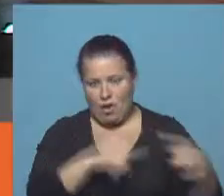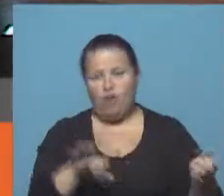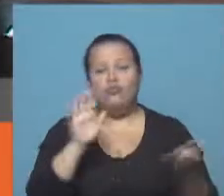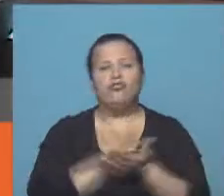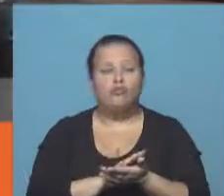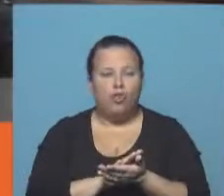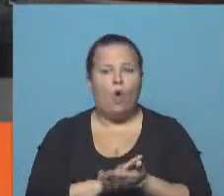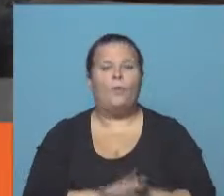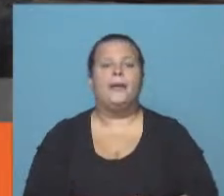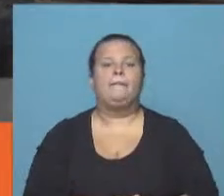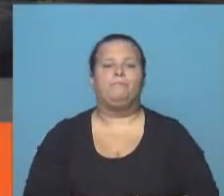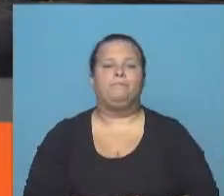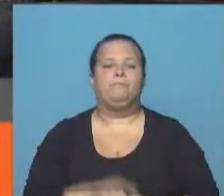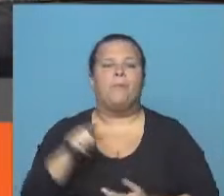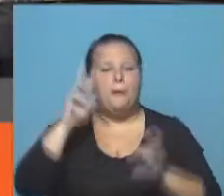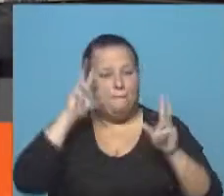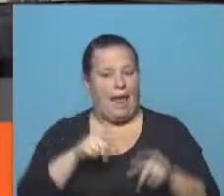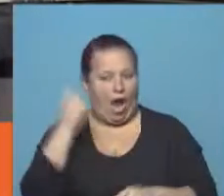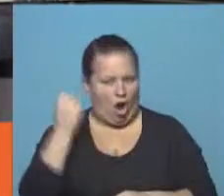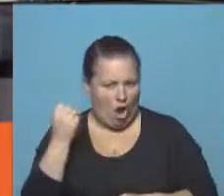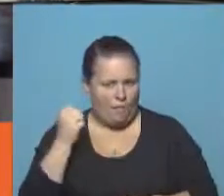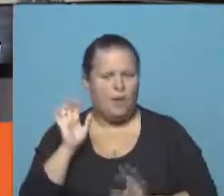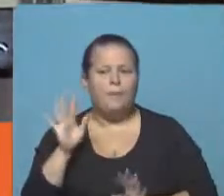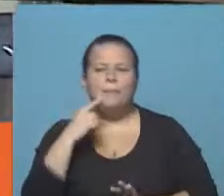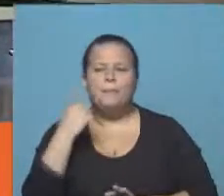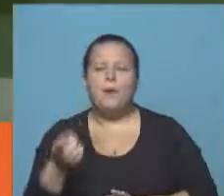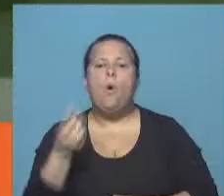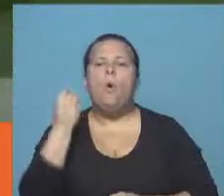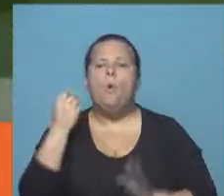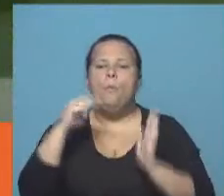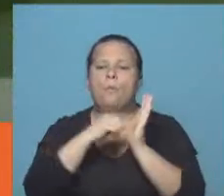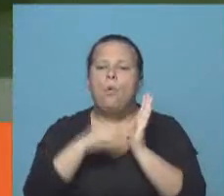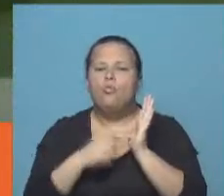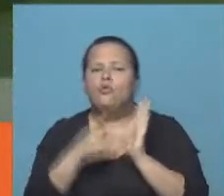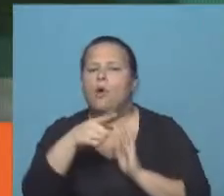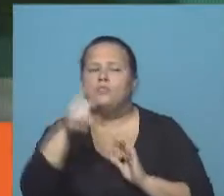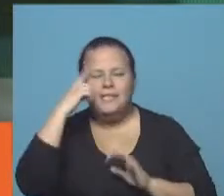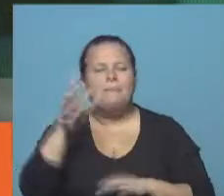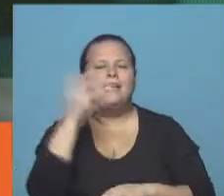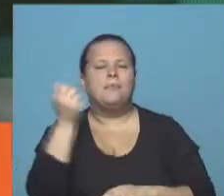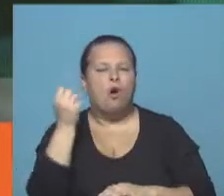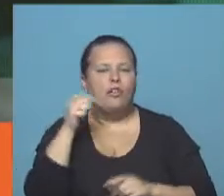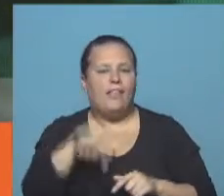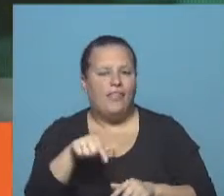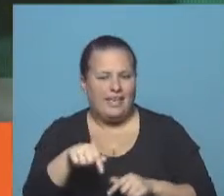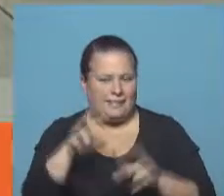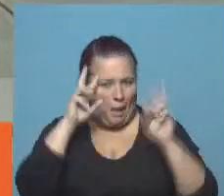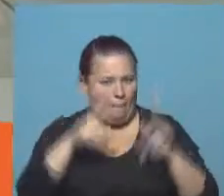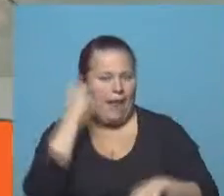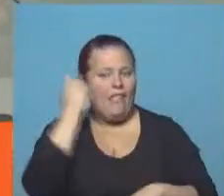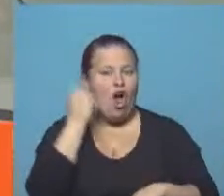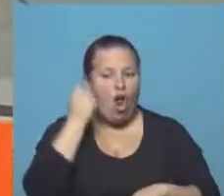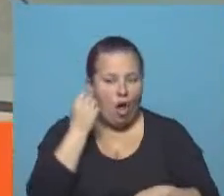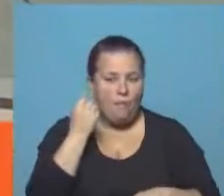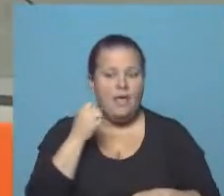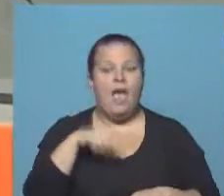cuanto a este plan económico. Pablo, a ver, ¿cuáles son los 2 o 3 puntos que usted destacaría de este plan económico